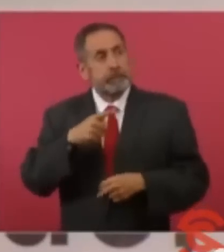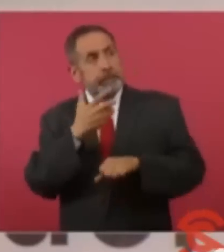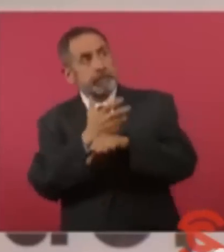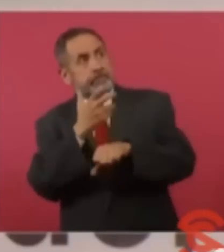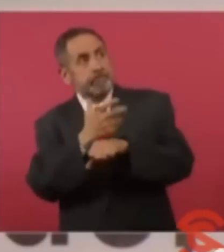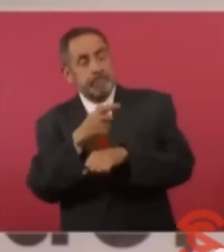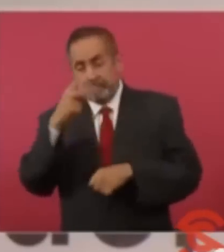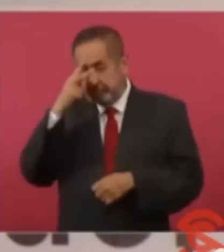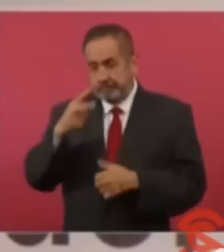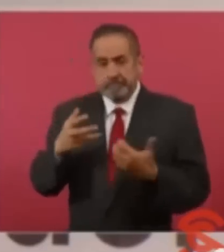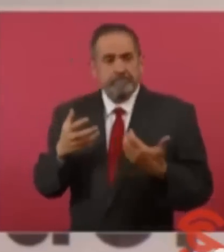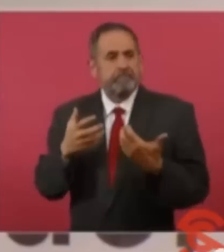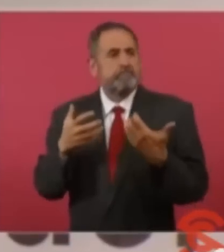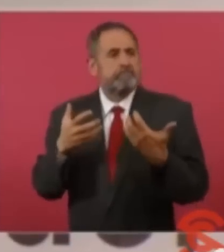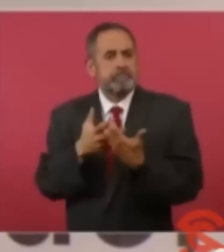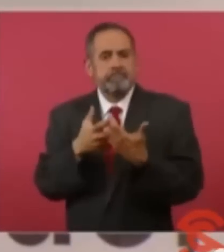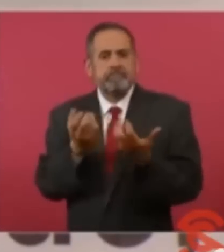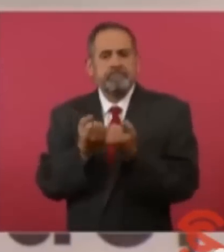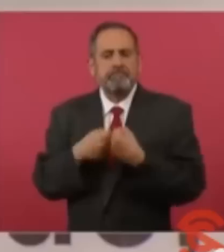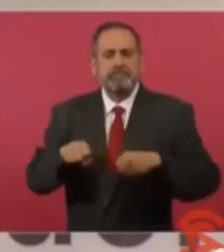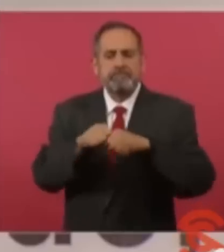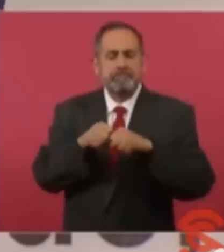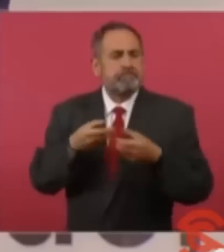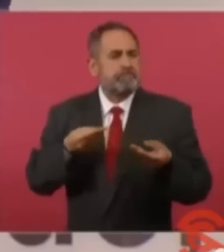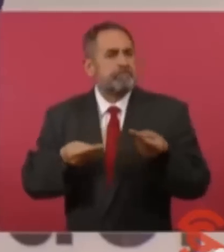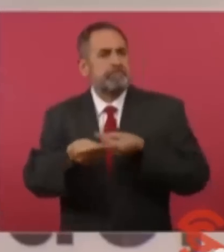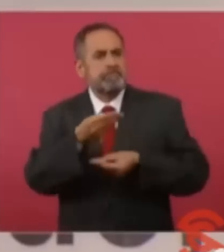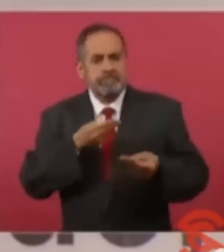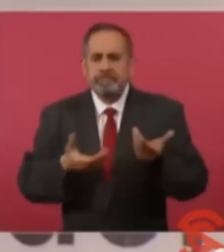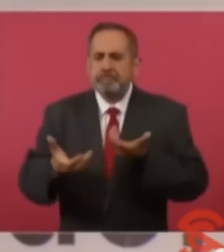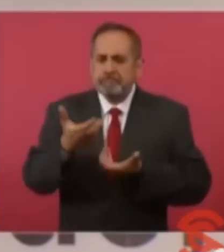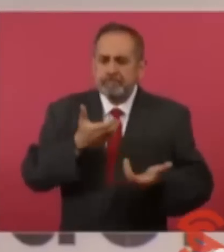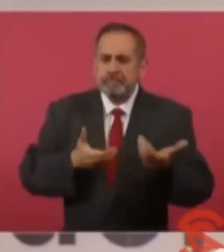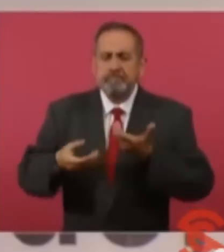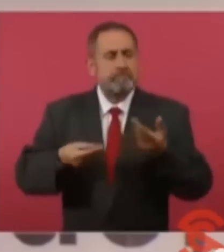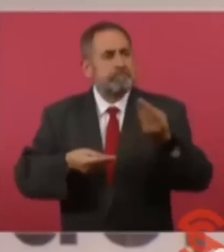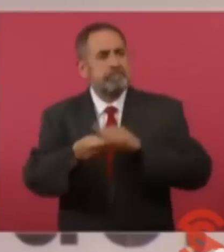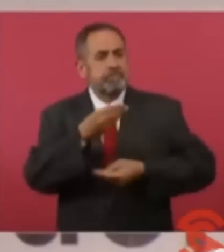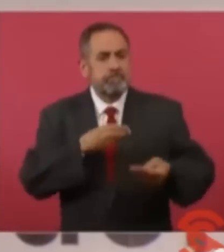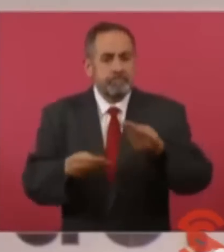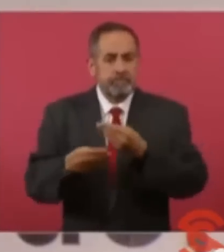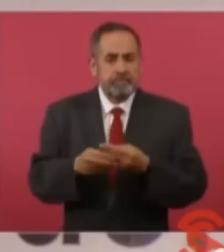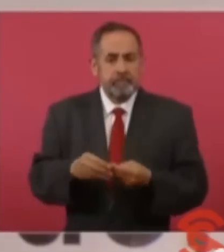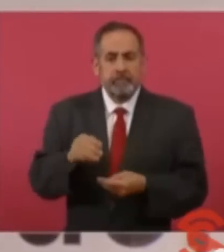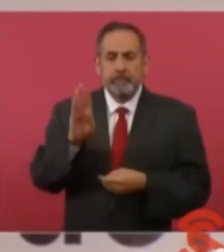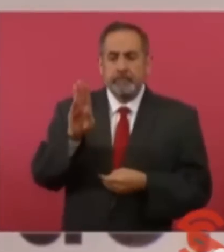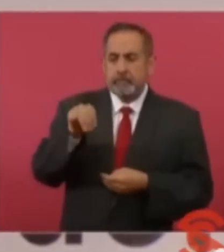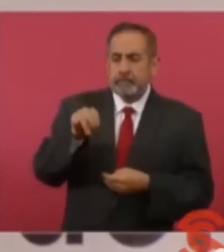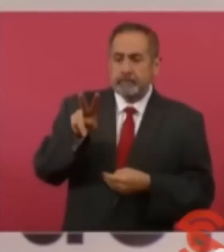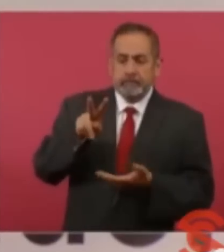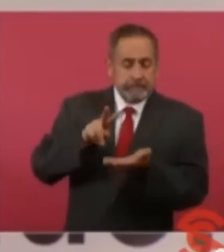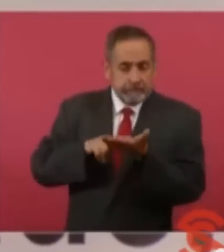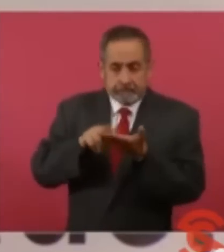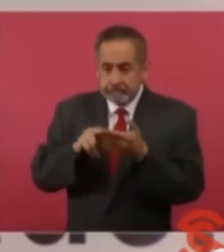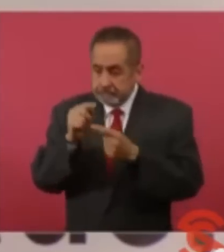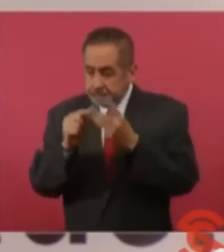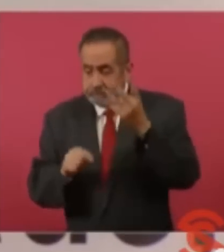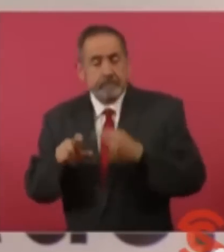Estados Unidos. El índice de la Bolsa de Valores ha crecido en